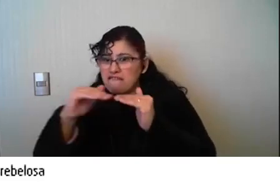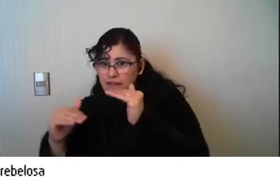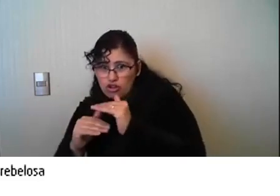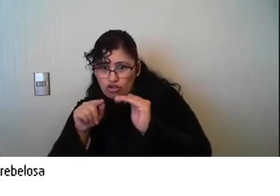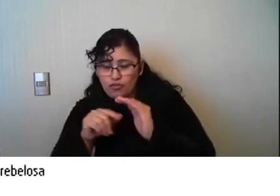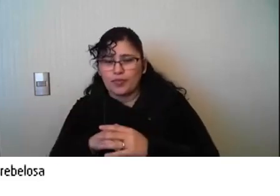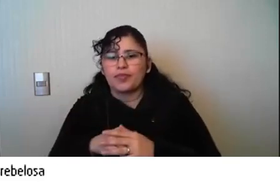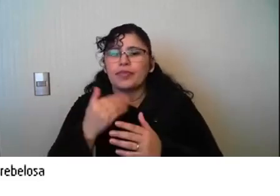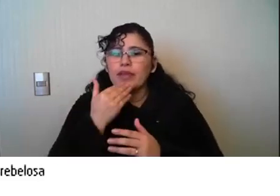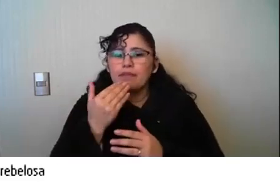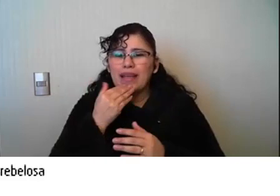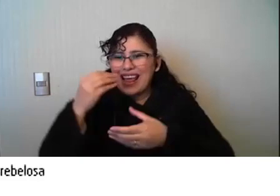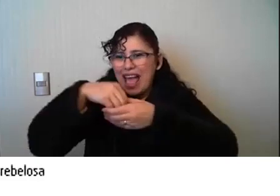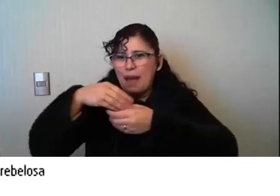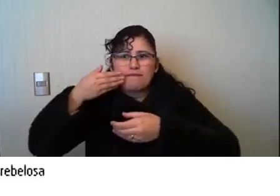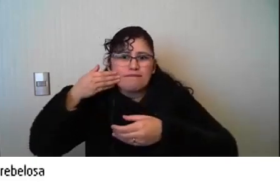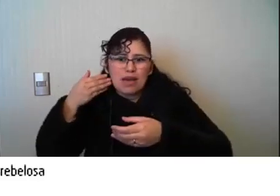Y aparece la médula espinal.